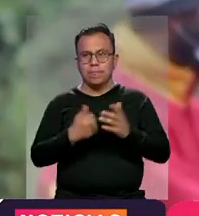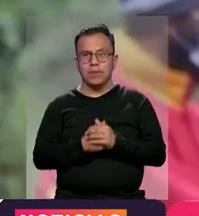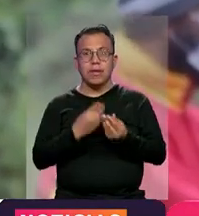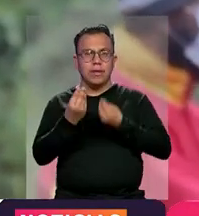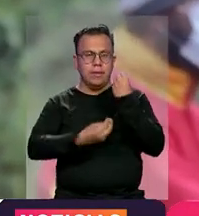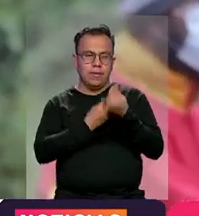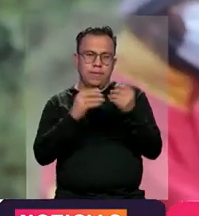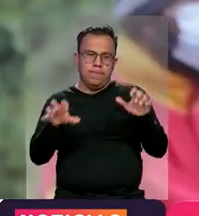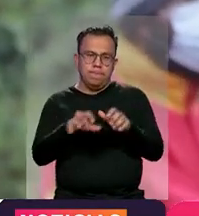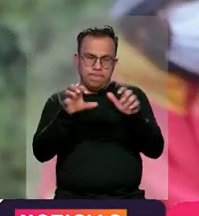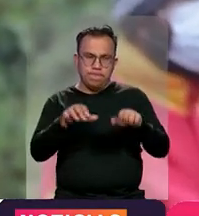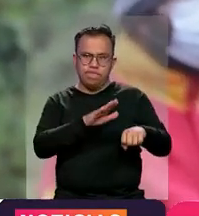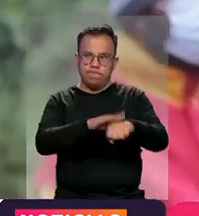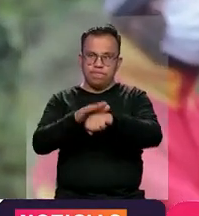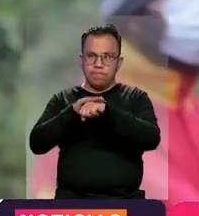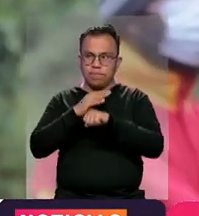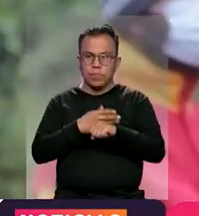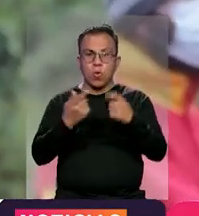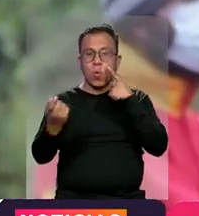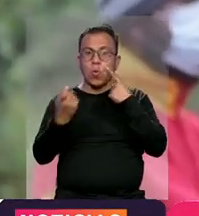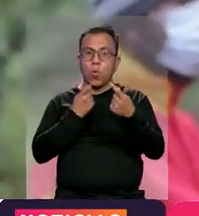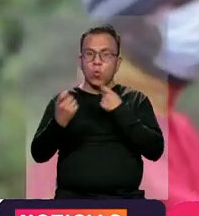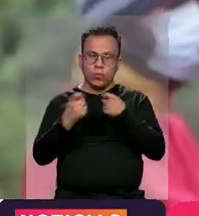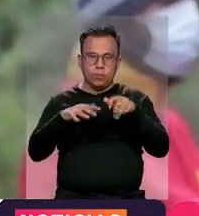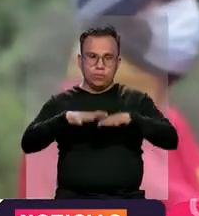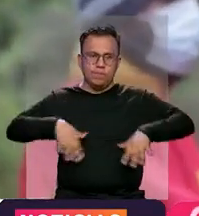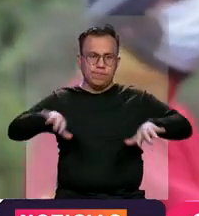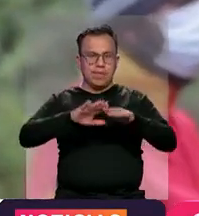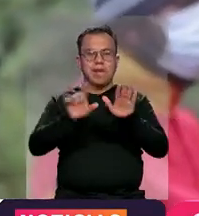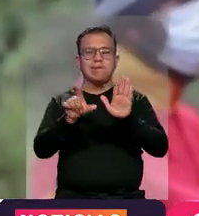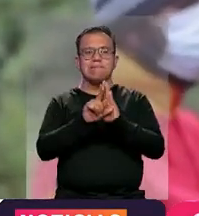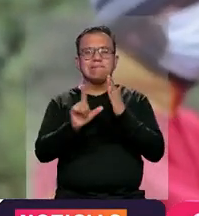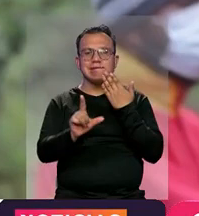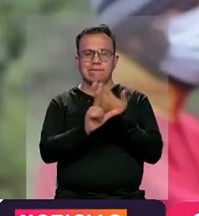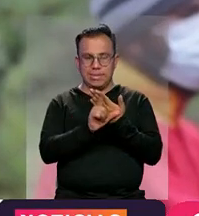Realizamos actividades de IBC en control de ocupaciones ilegales.